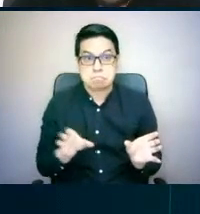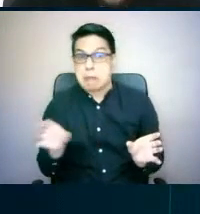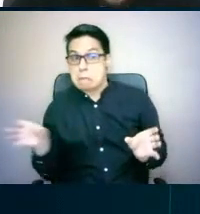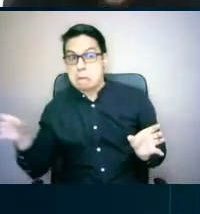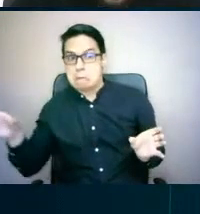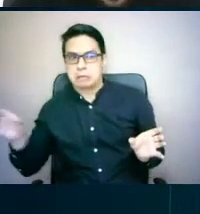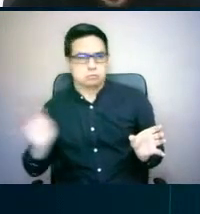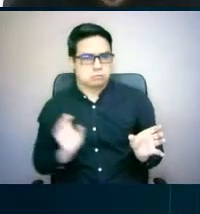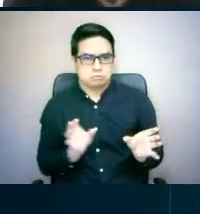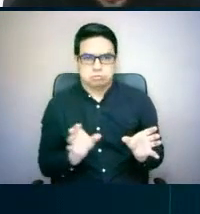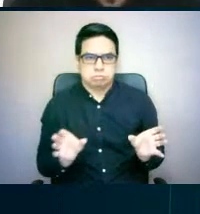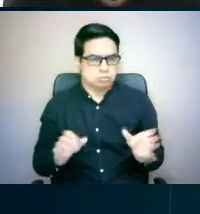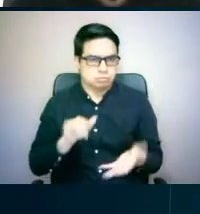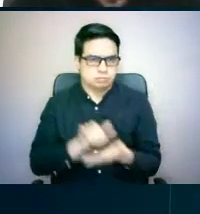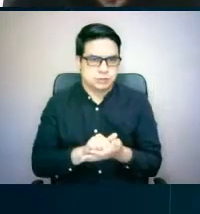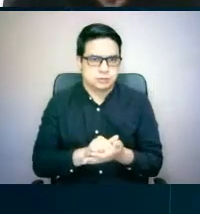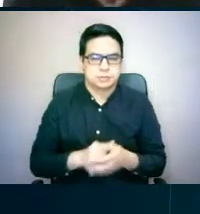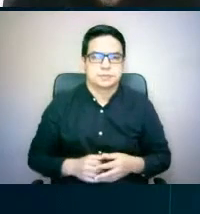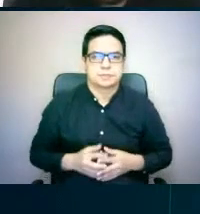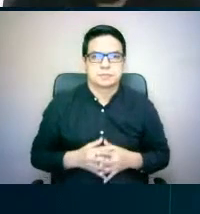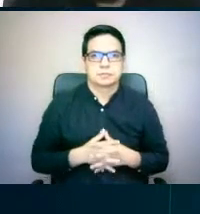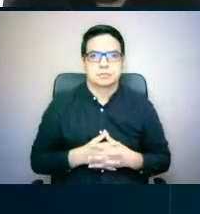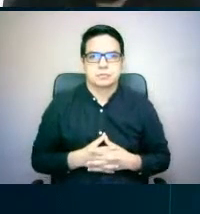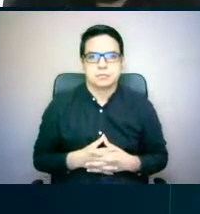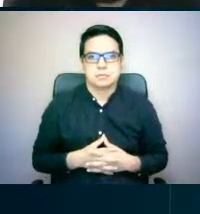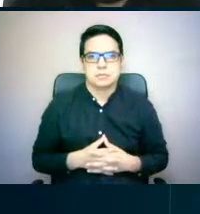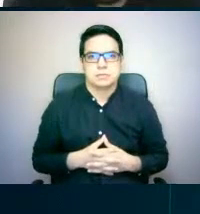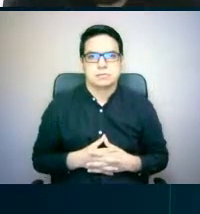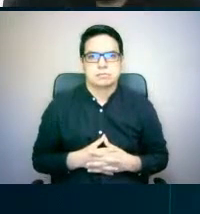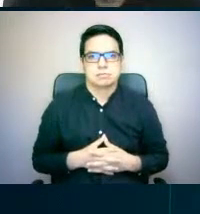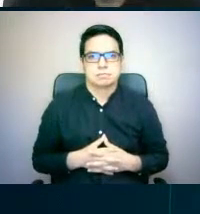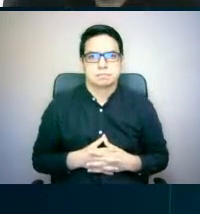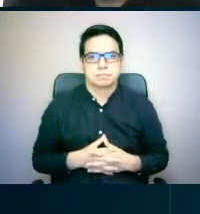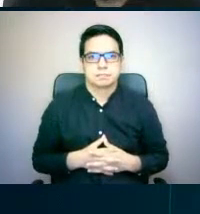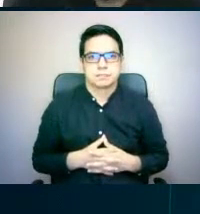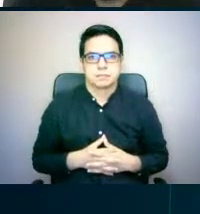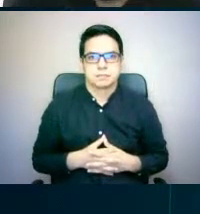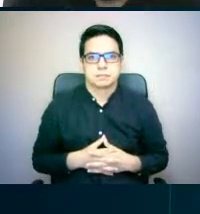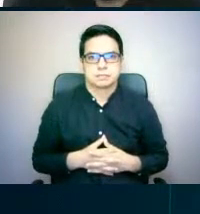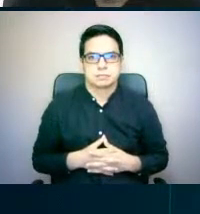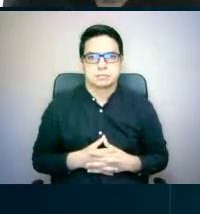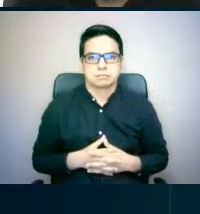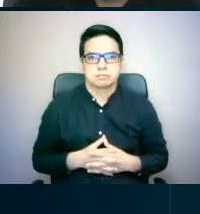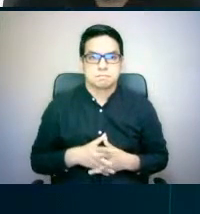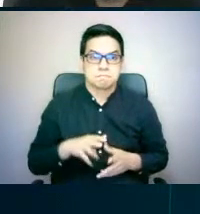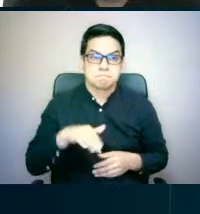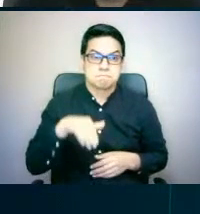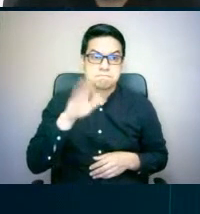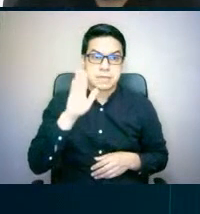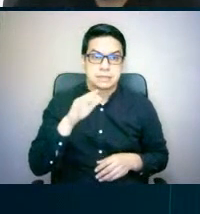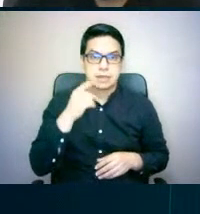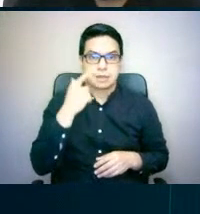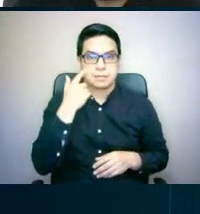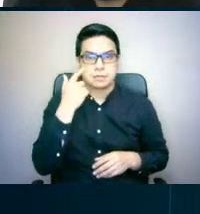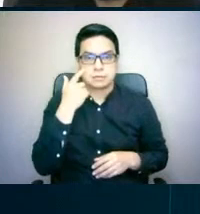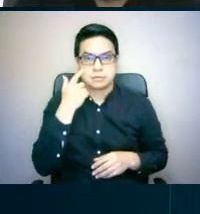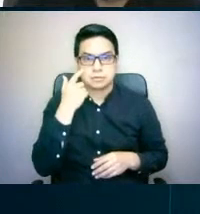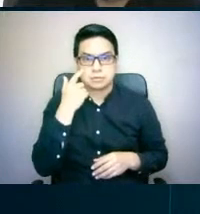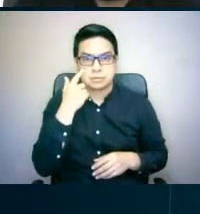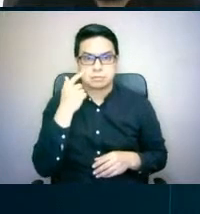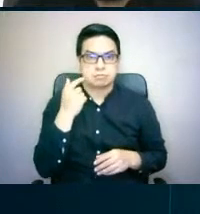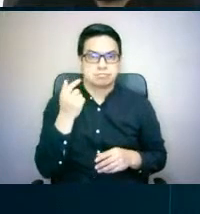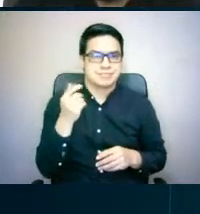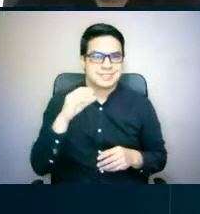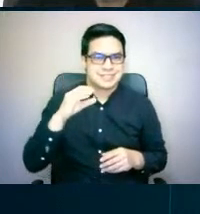SF6. Pues acá tenemos el aspecto más relevante, que serían las emisiones equivalentes de